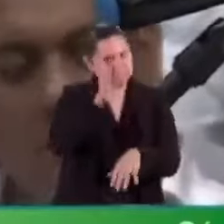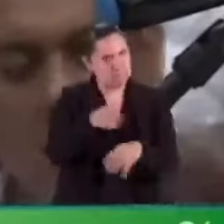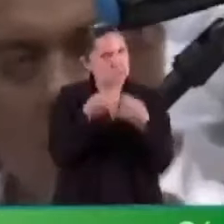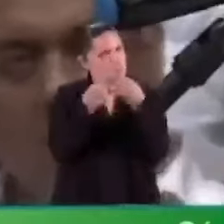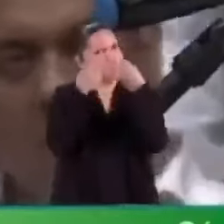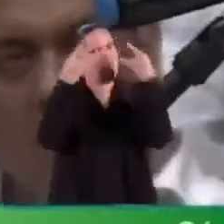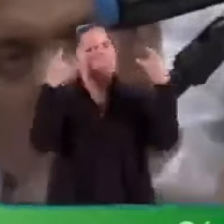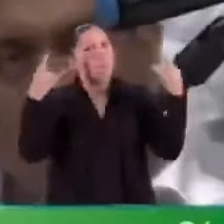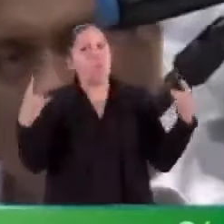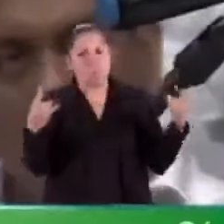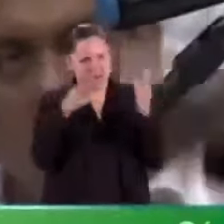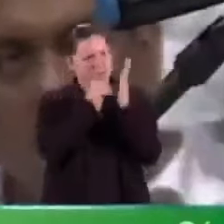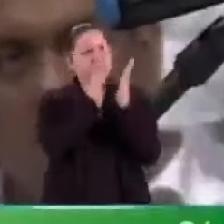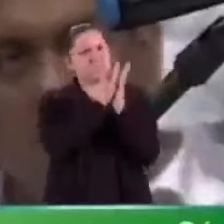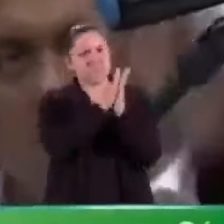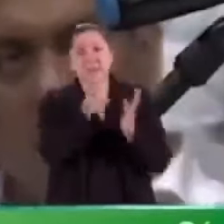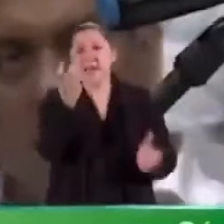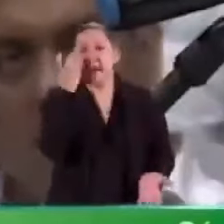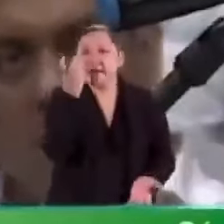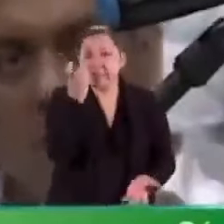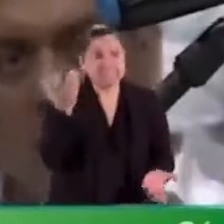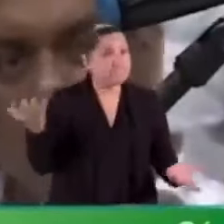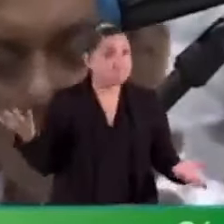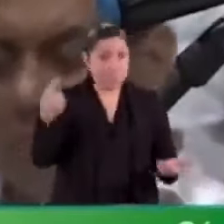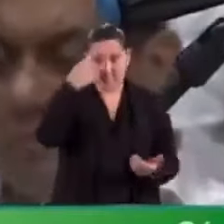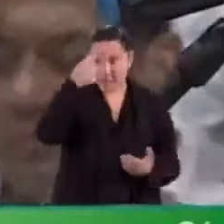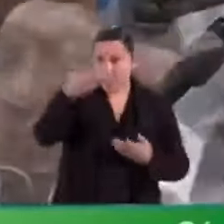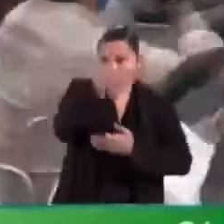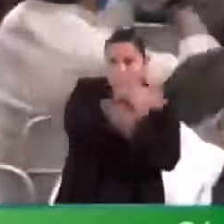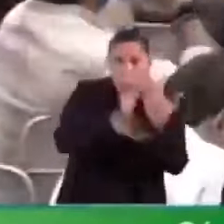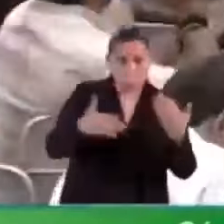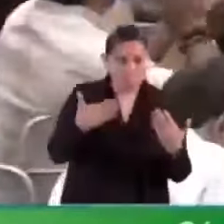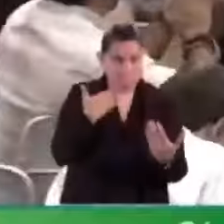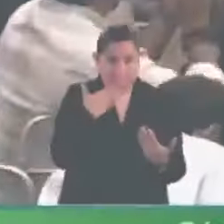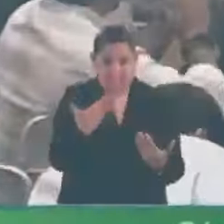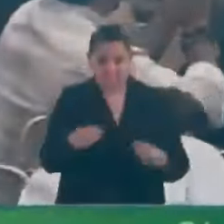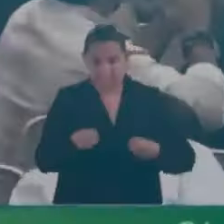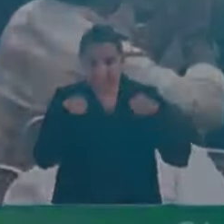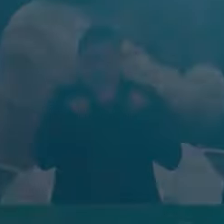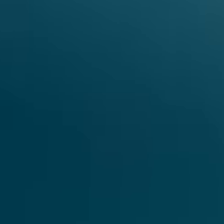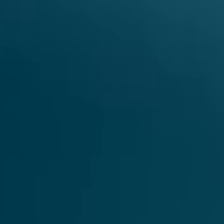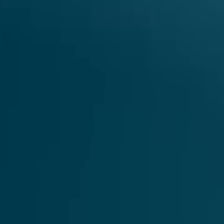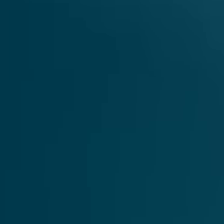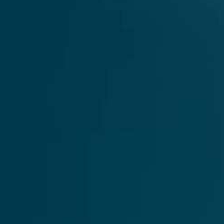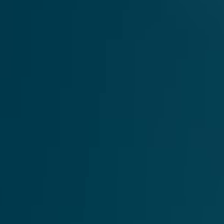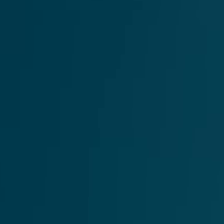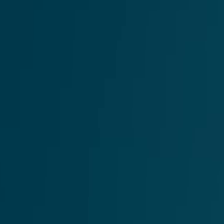todos, primero las y los pobres. Muchas gracias. Es cuanto.